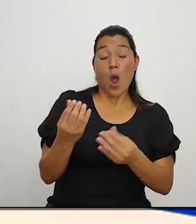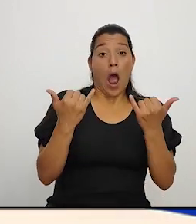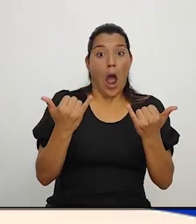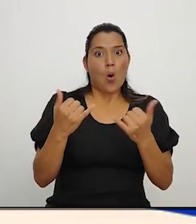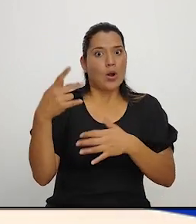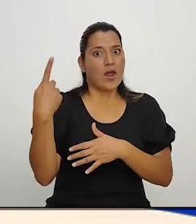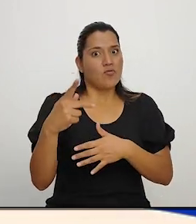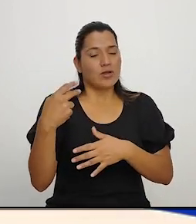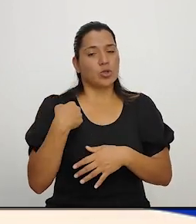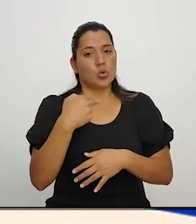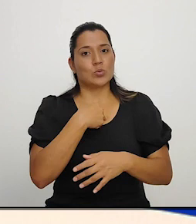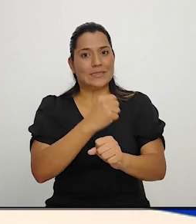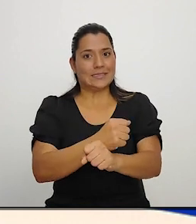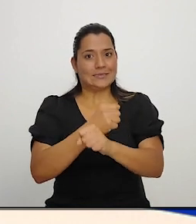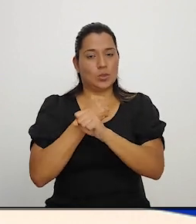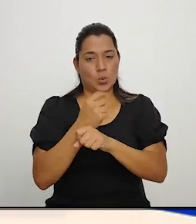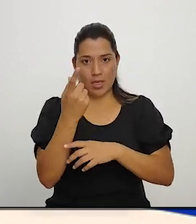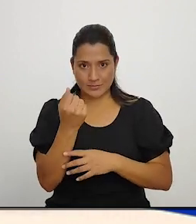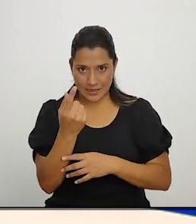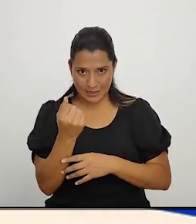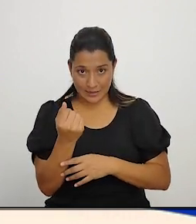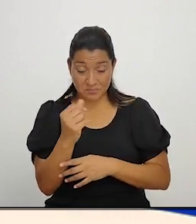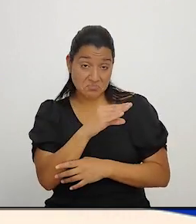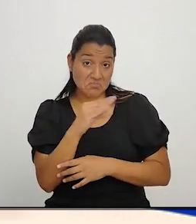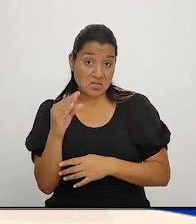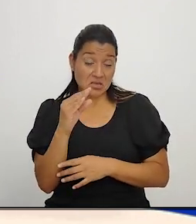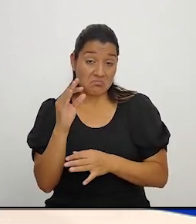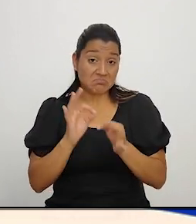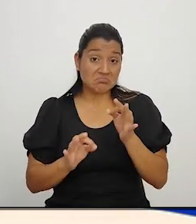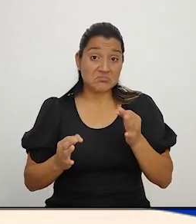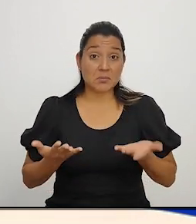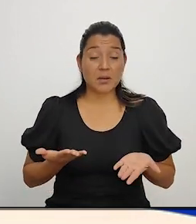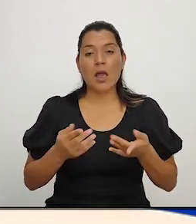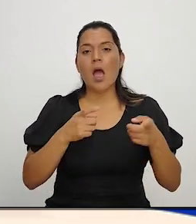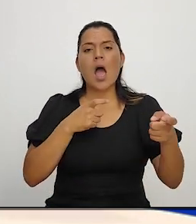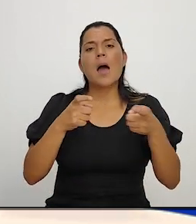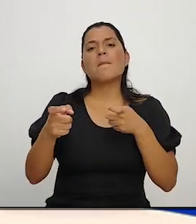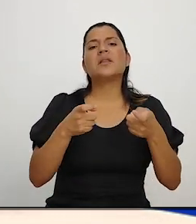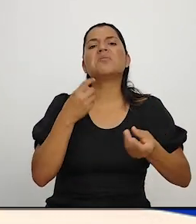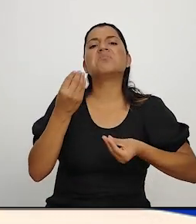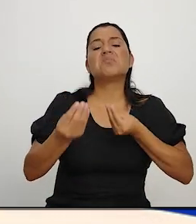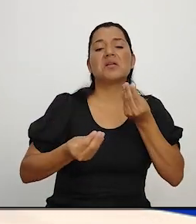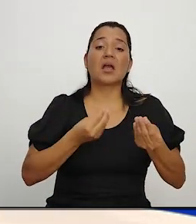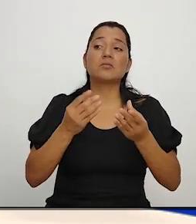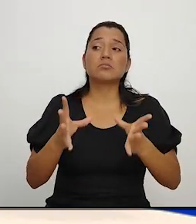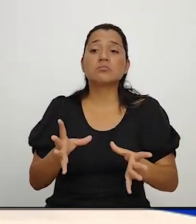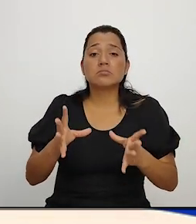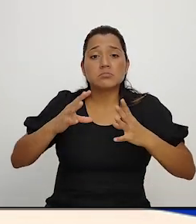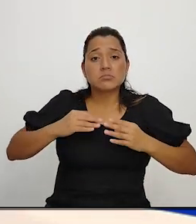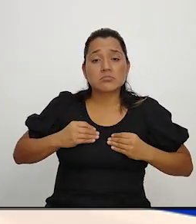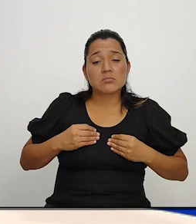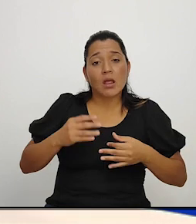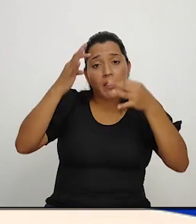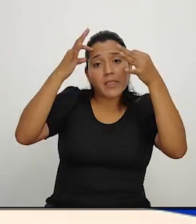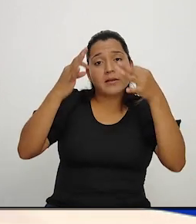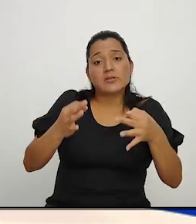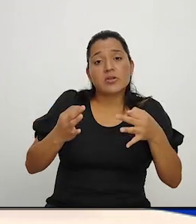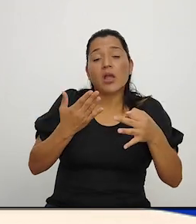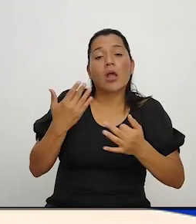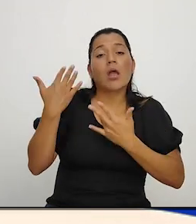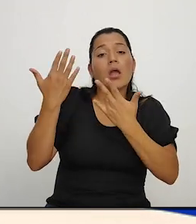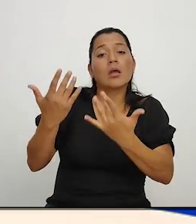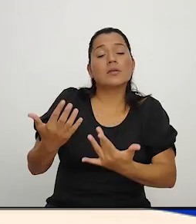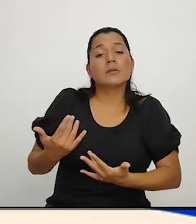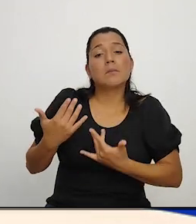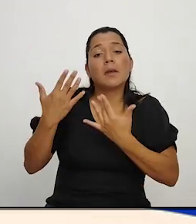seguridad salarial y sencillamente la administración se ha sometido a la decisión de esperar